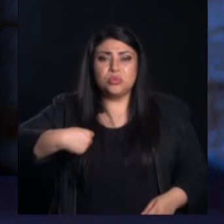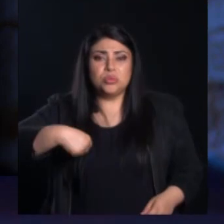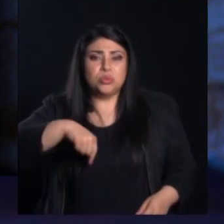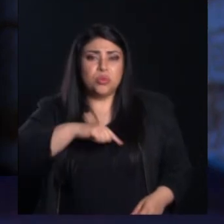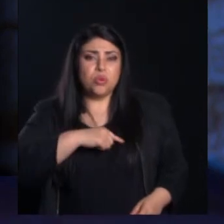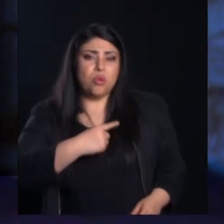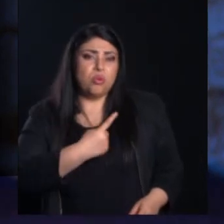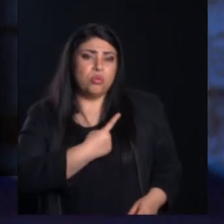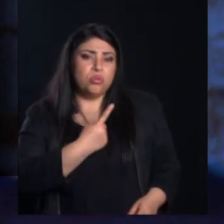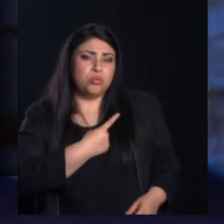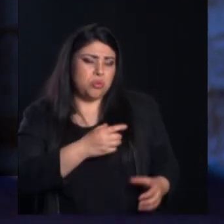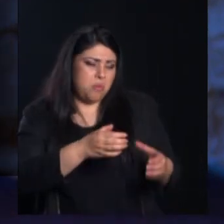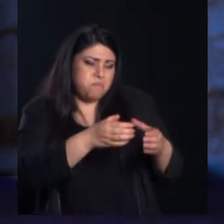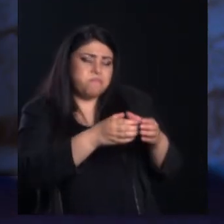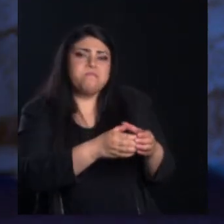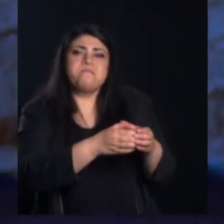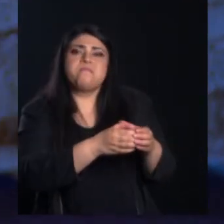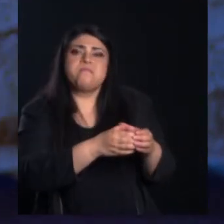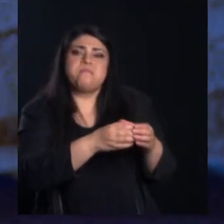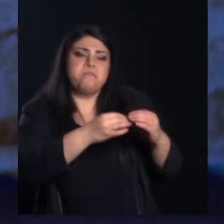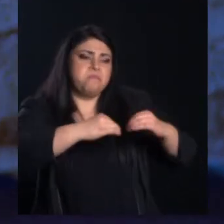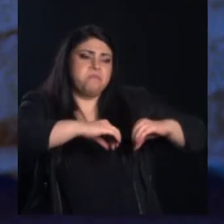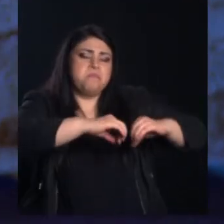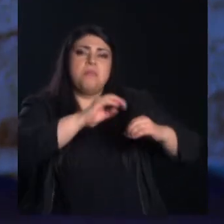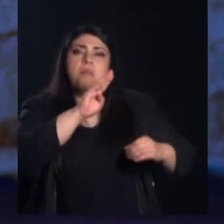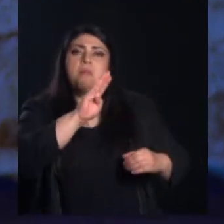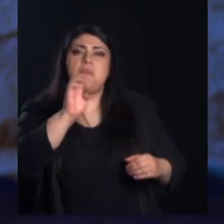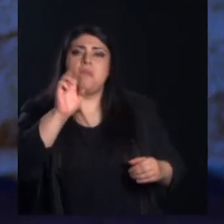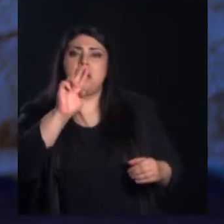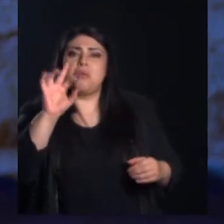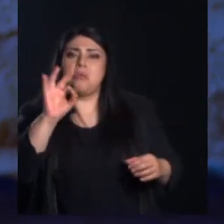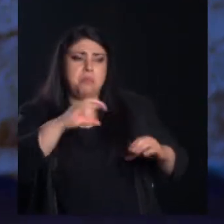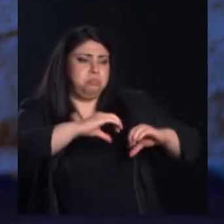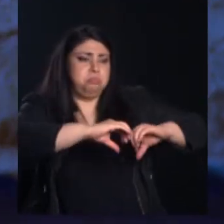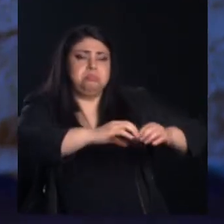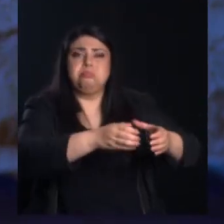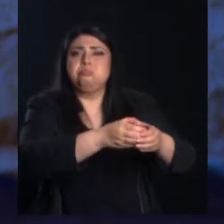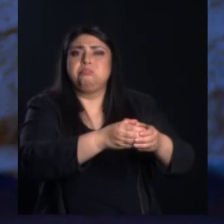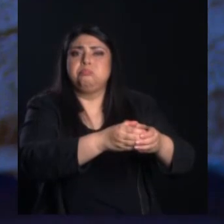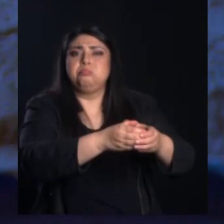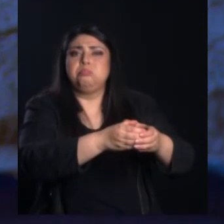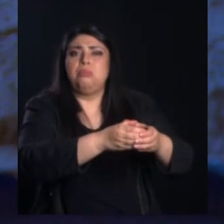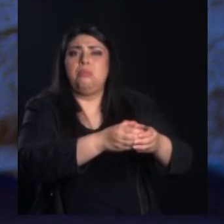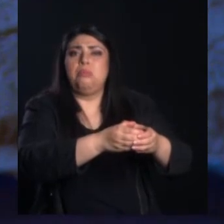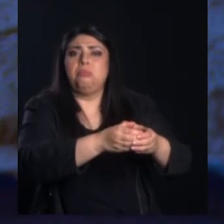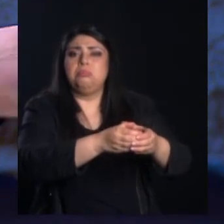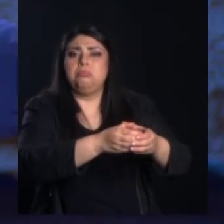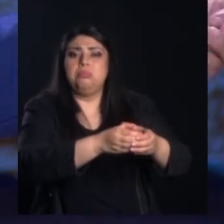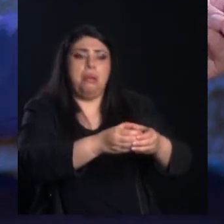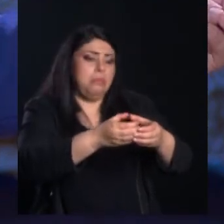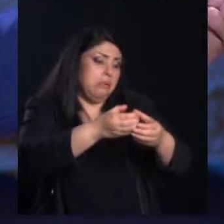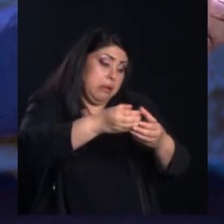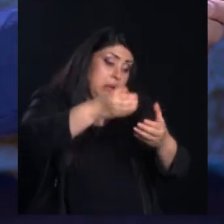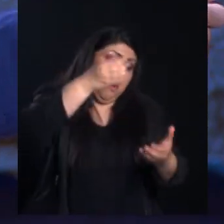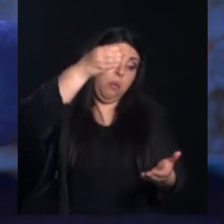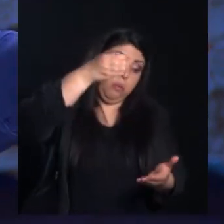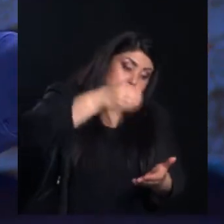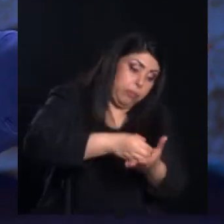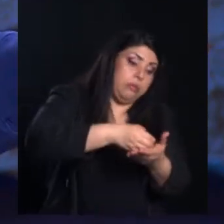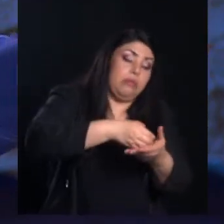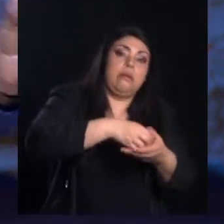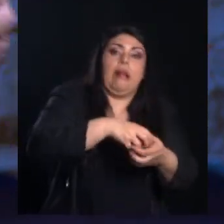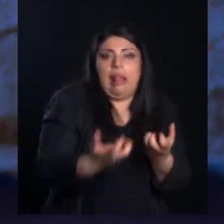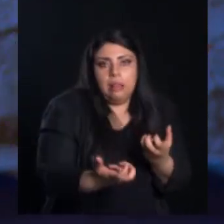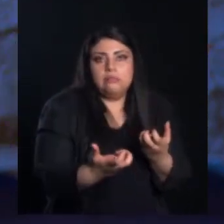una vasija de barro no tiene un valor muy alto si se te cae se va a romper rápidamente